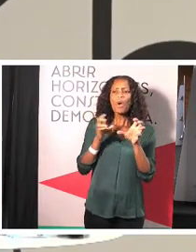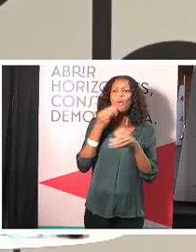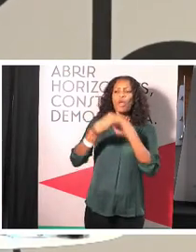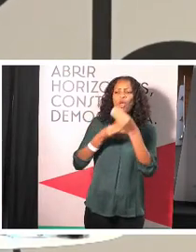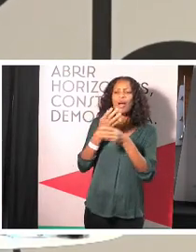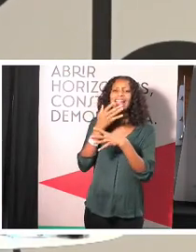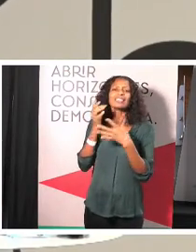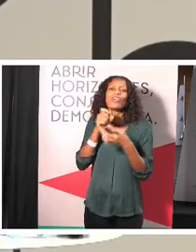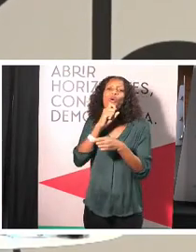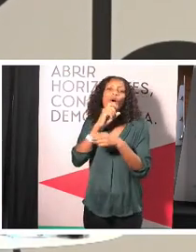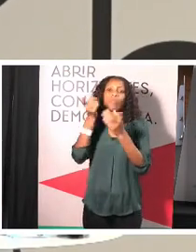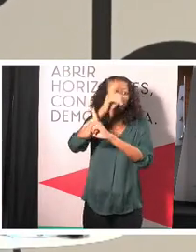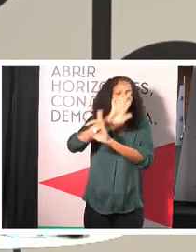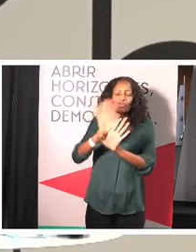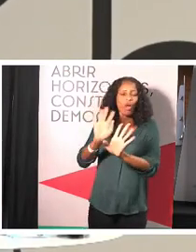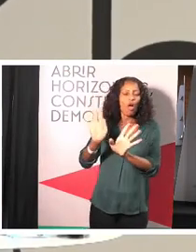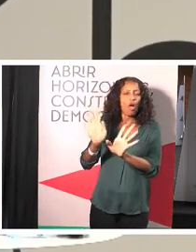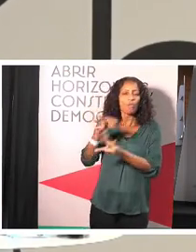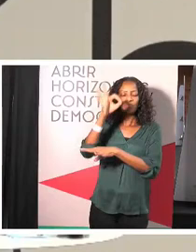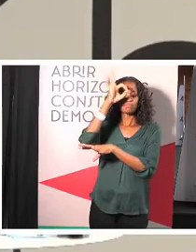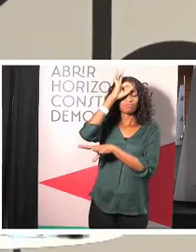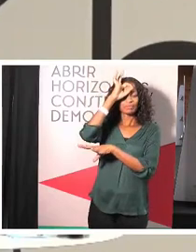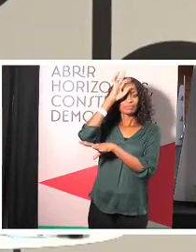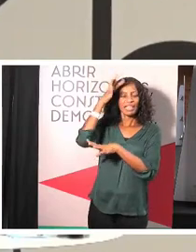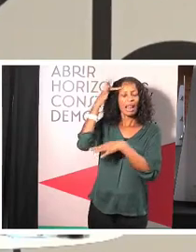sabía quién ejercía el trabajo.